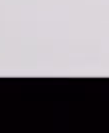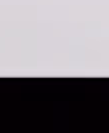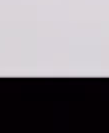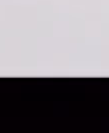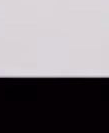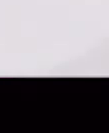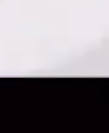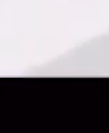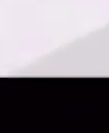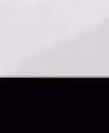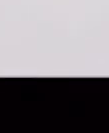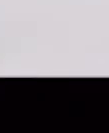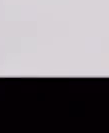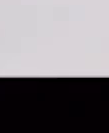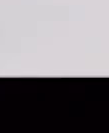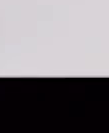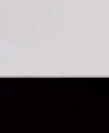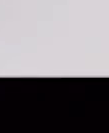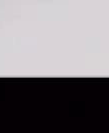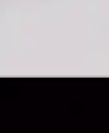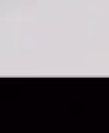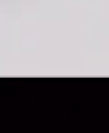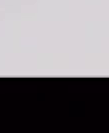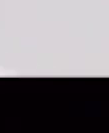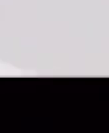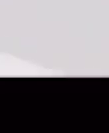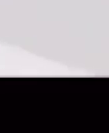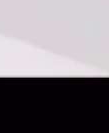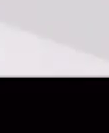mi corazón.